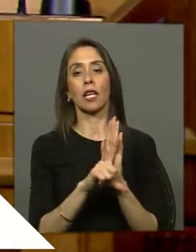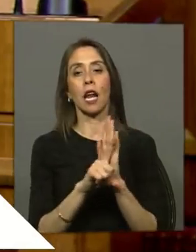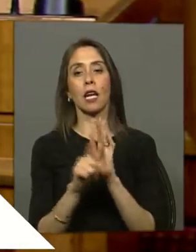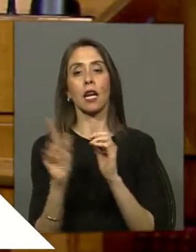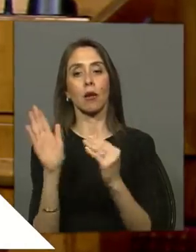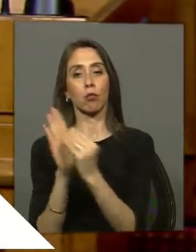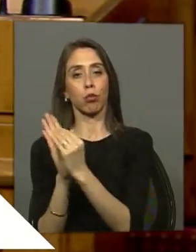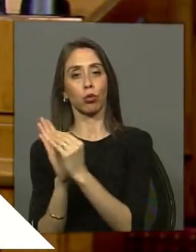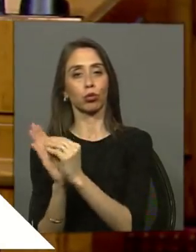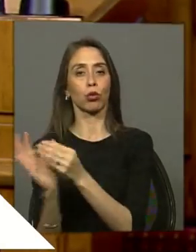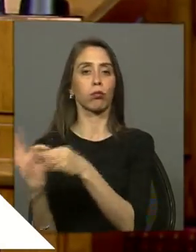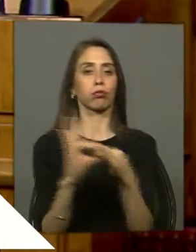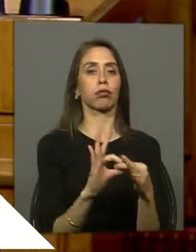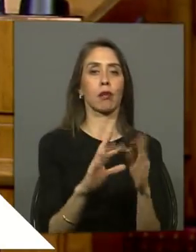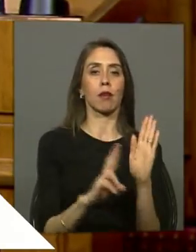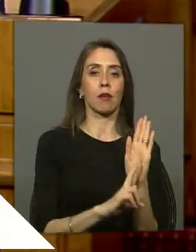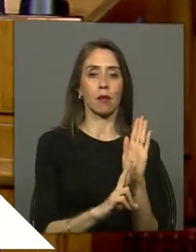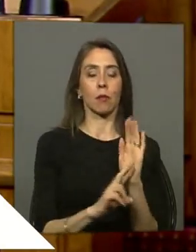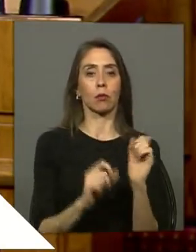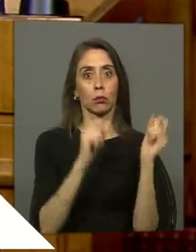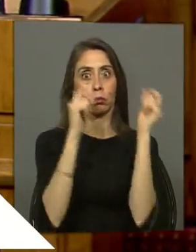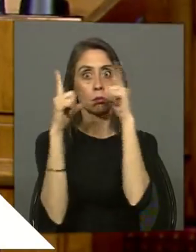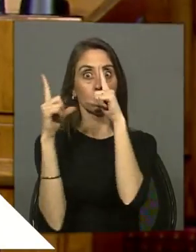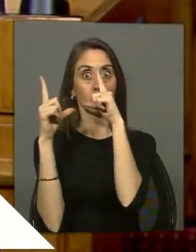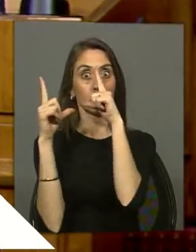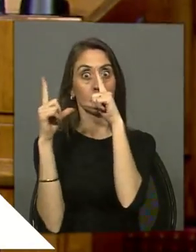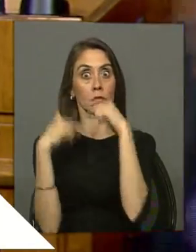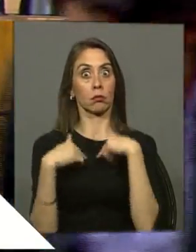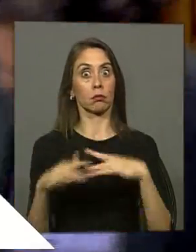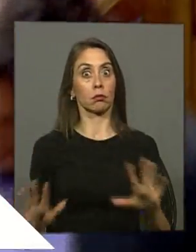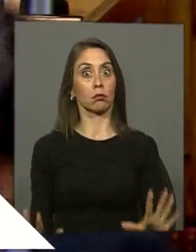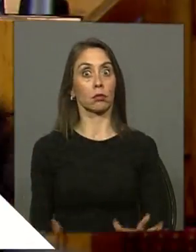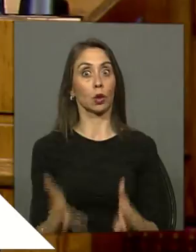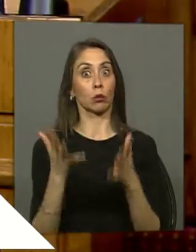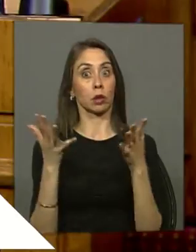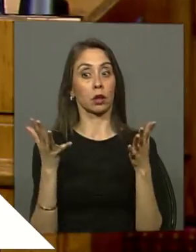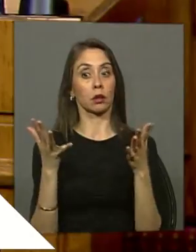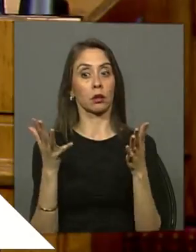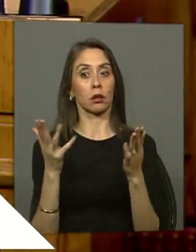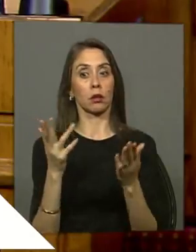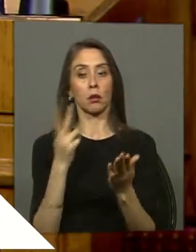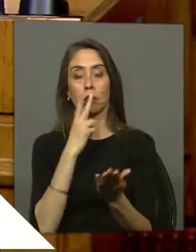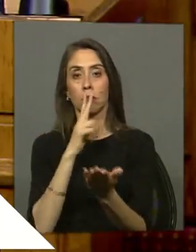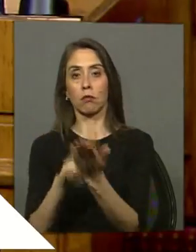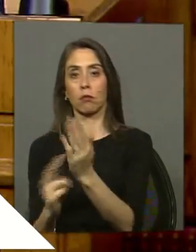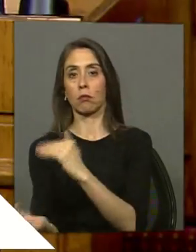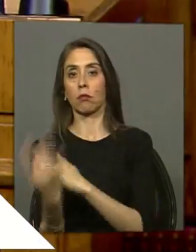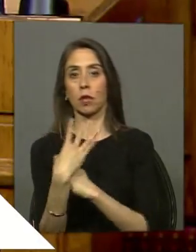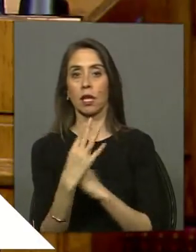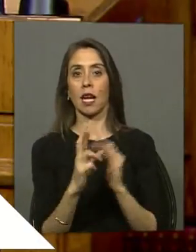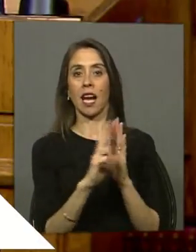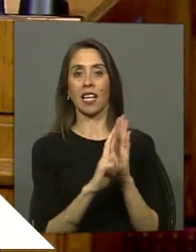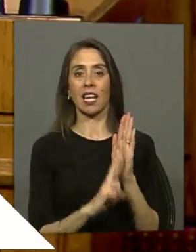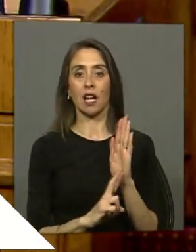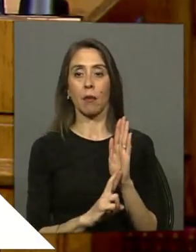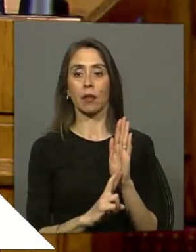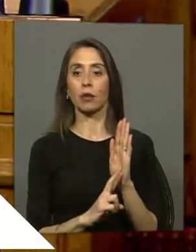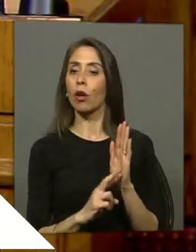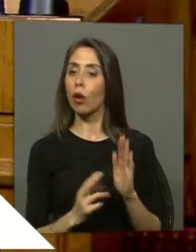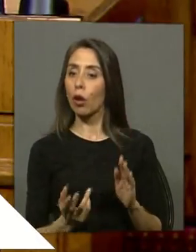y la verdad es que yo estoy sorprendido sorprendido porque me llegó una minuta sobre el reglamento que regula el movimiento